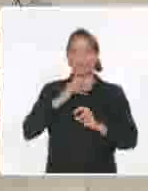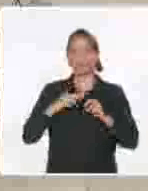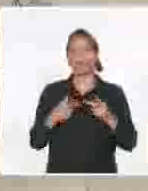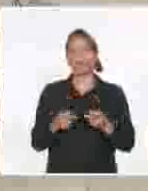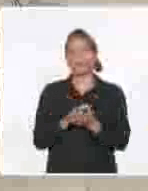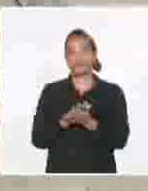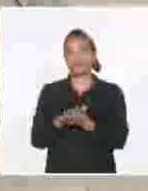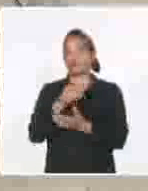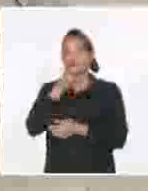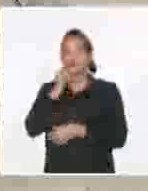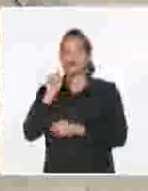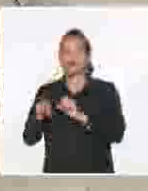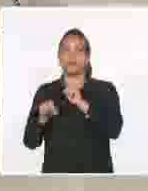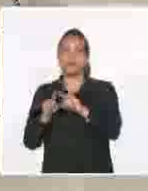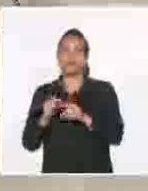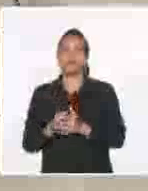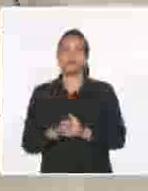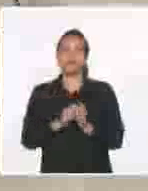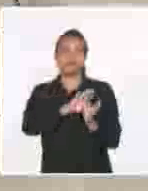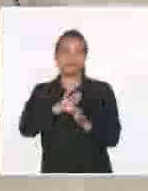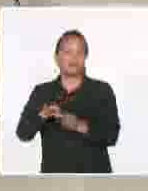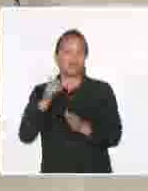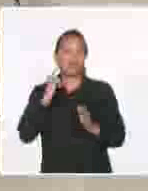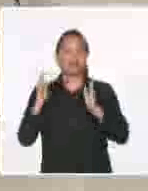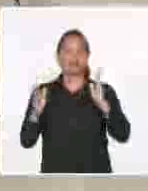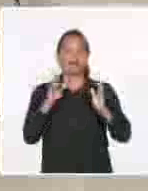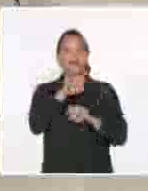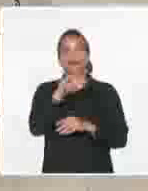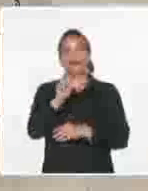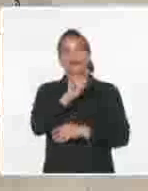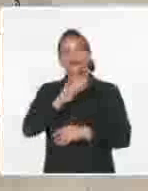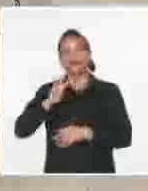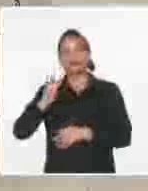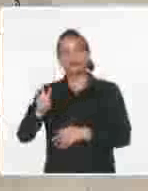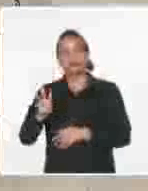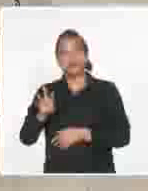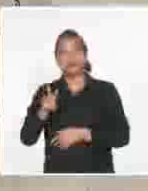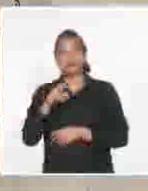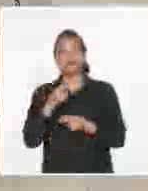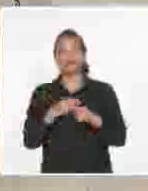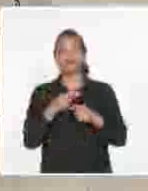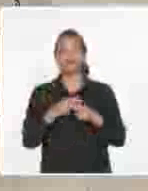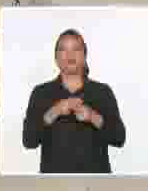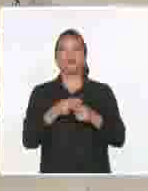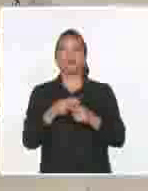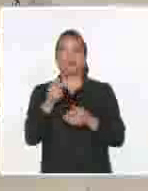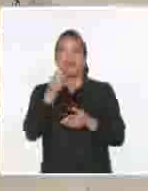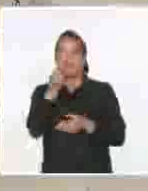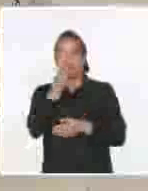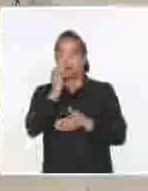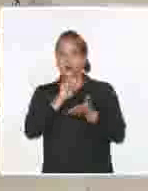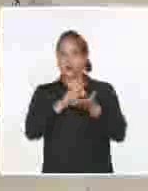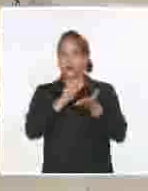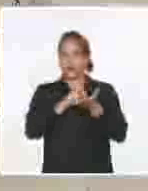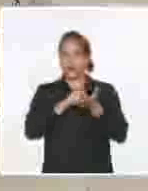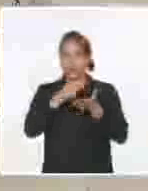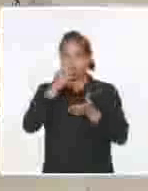En lo que va de año 2023, lo que llamamos en Cuba la canasta familiar